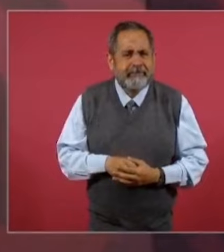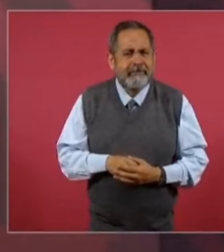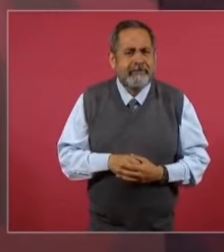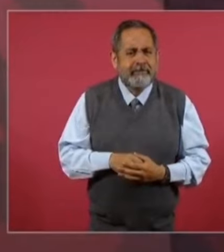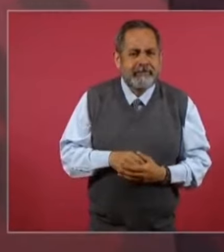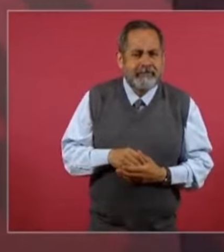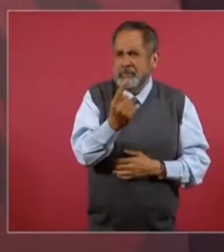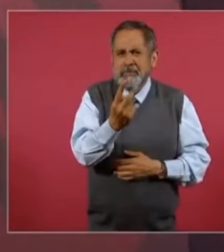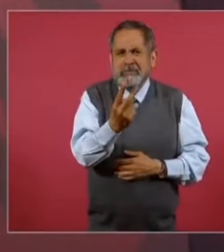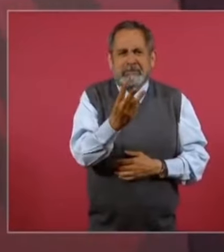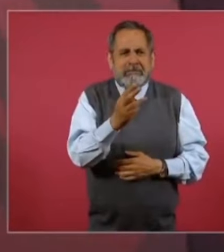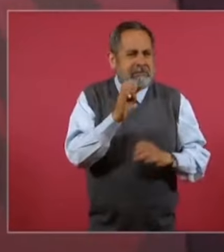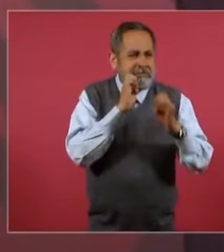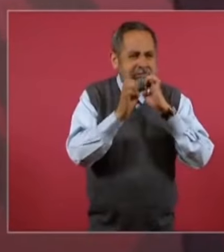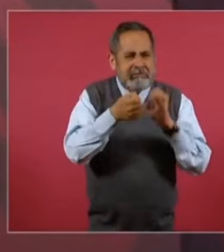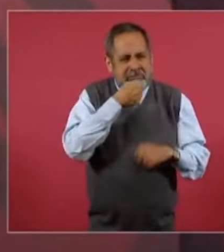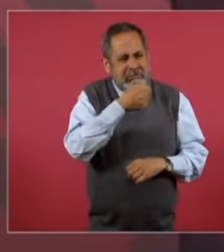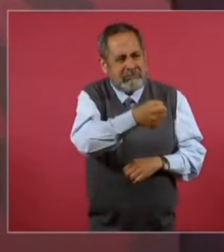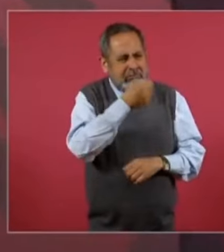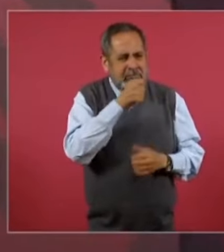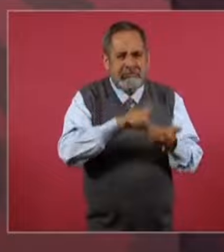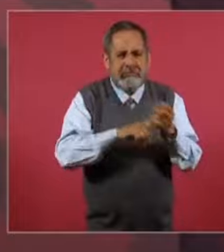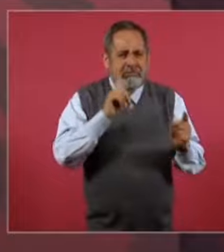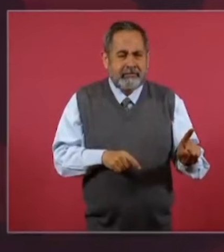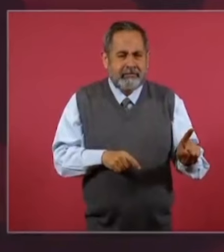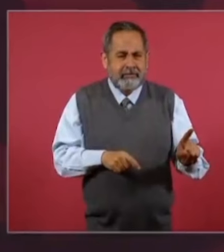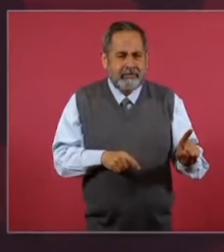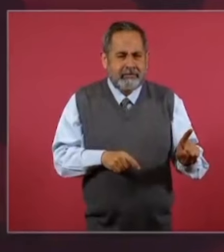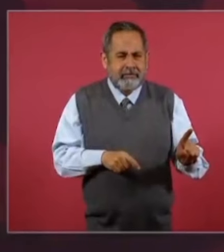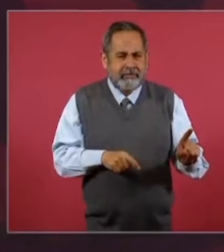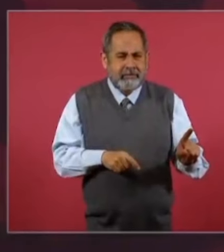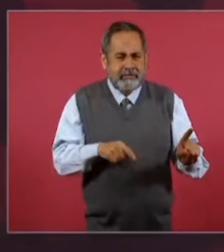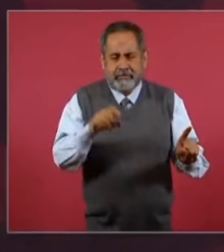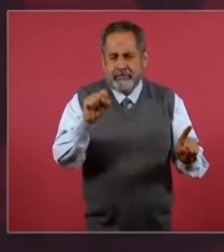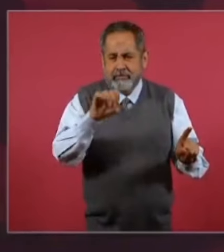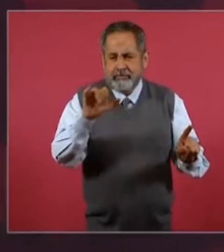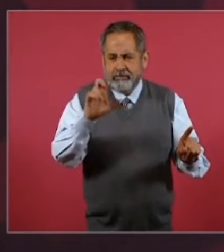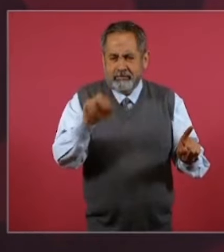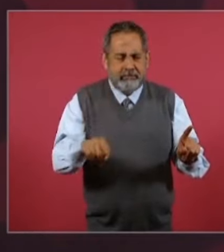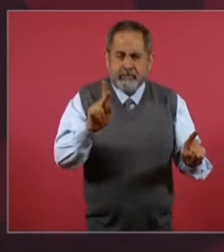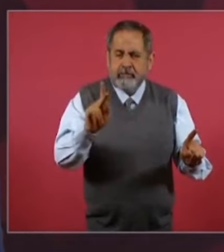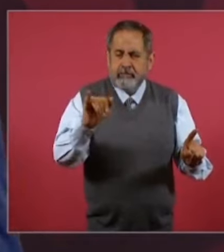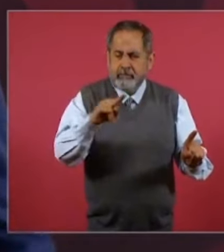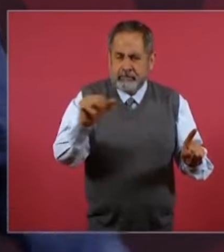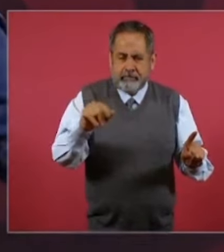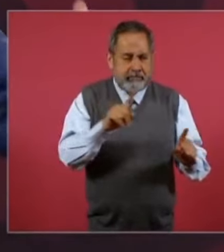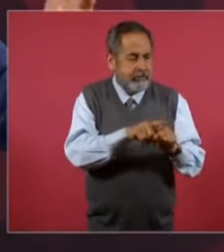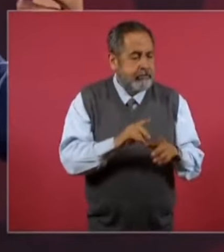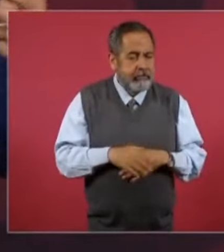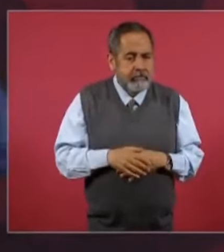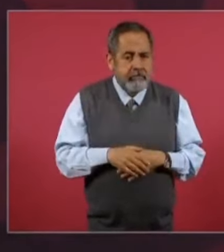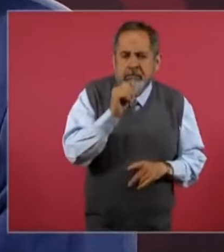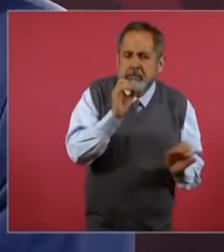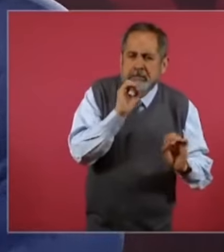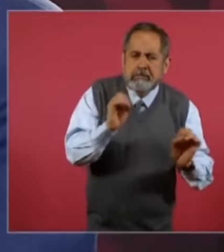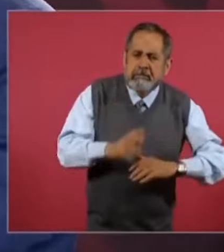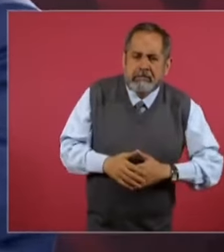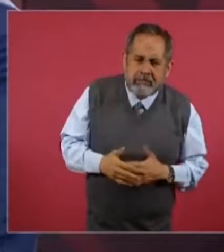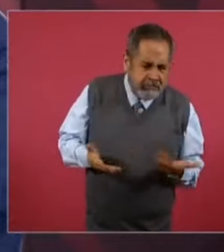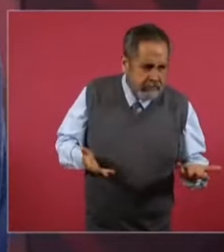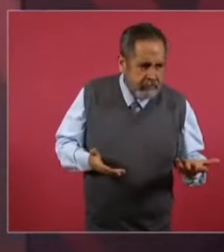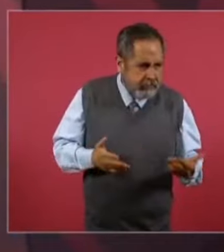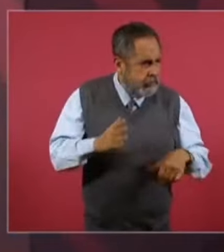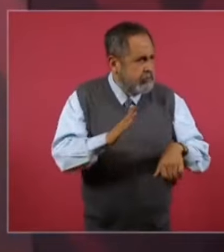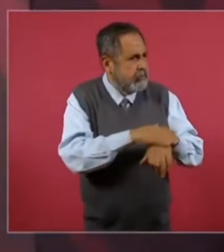tres entrevistas a la presidenta de la Suprema Corte, la señora Piña, y nadie le pregunta sobre por